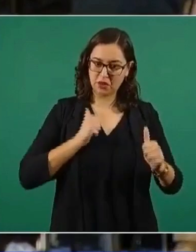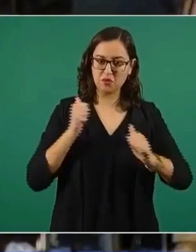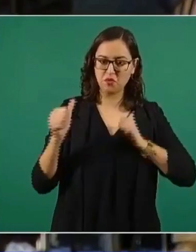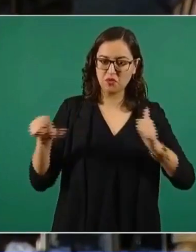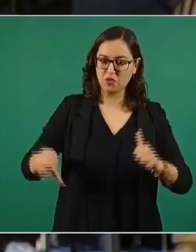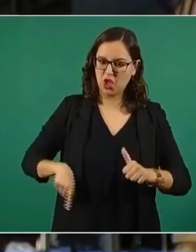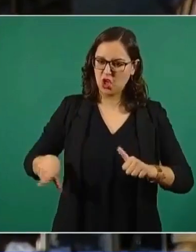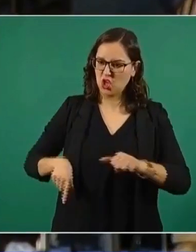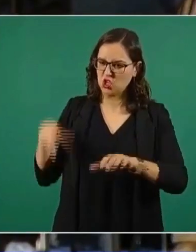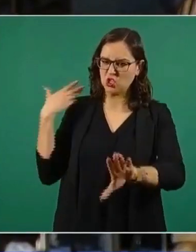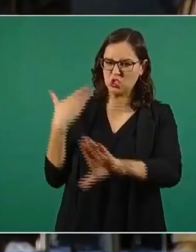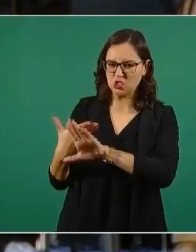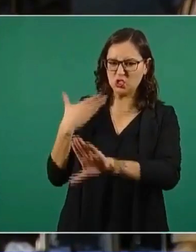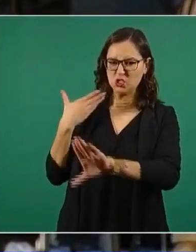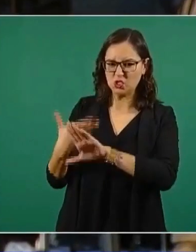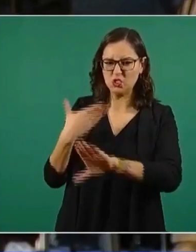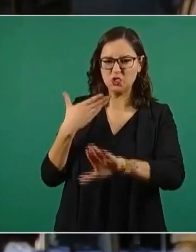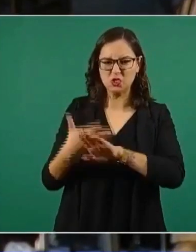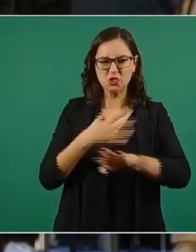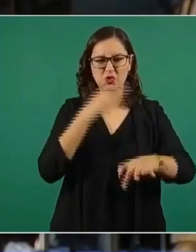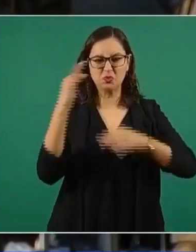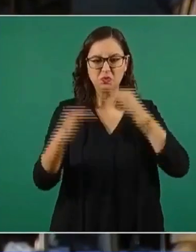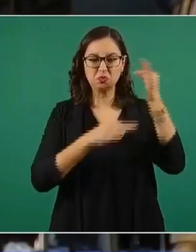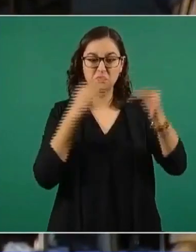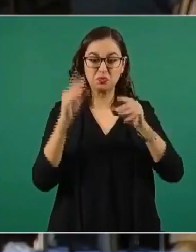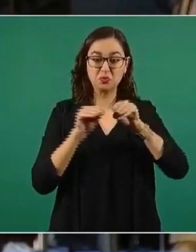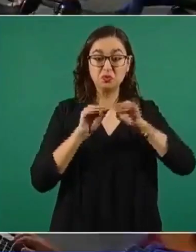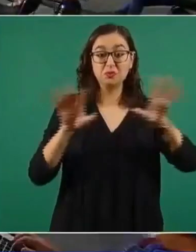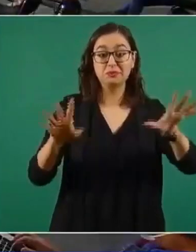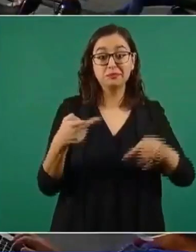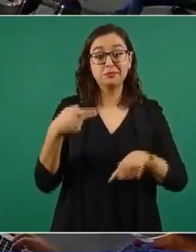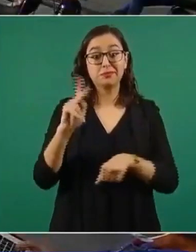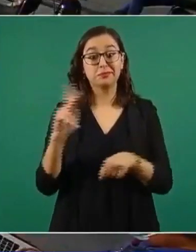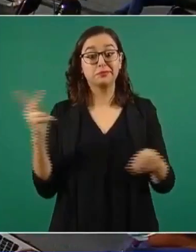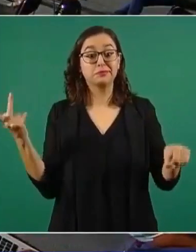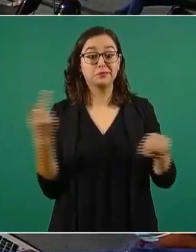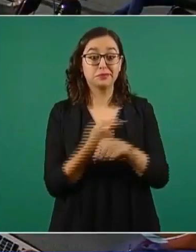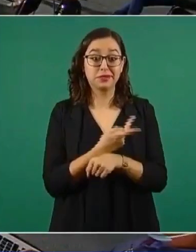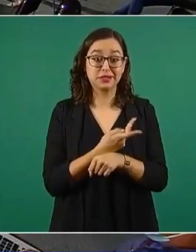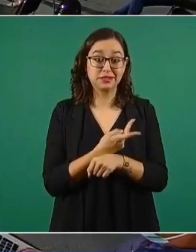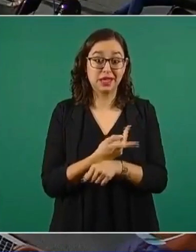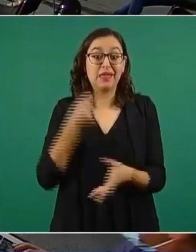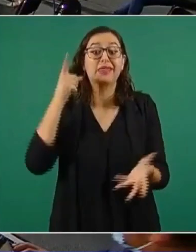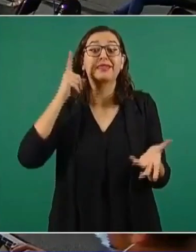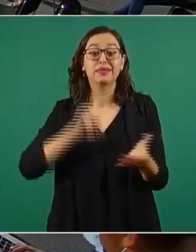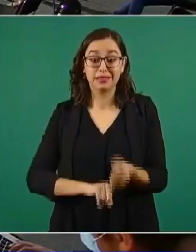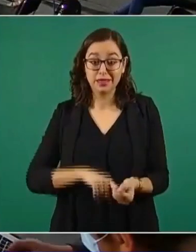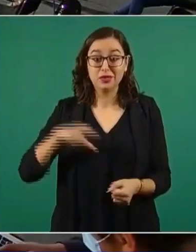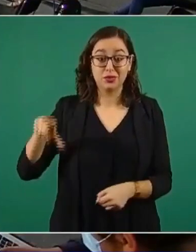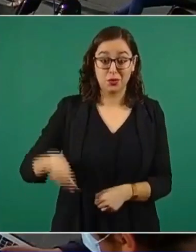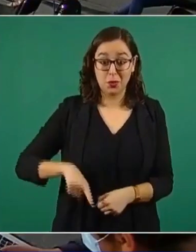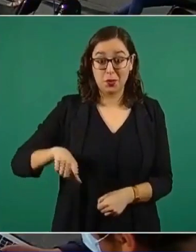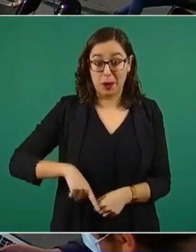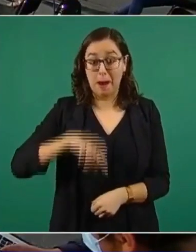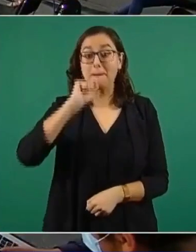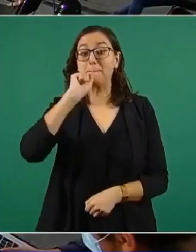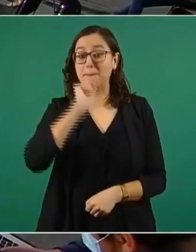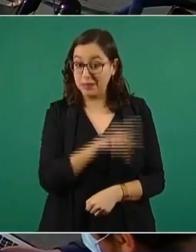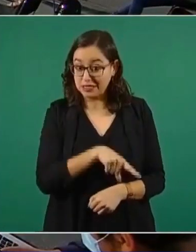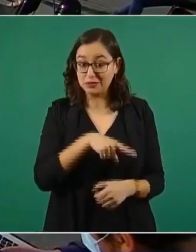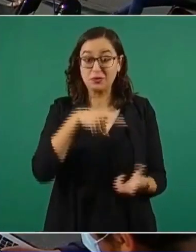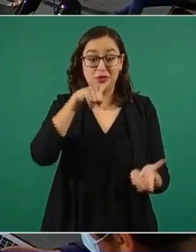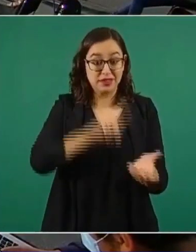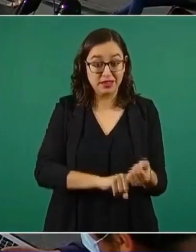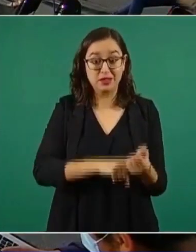Y lo grave es que se genera desde dentro de su gobierno, de su estructura, dentro de su